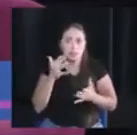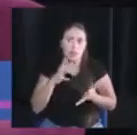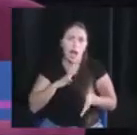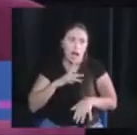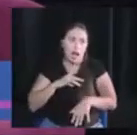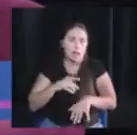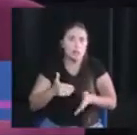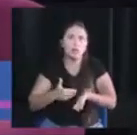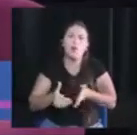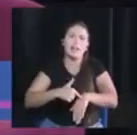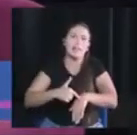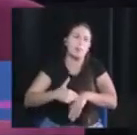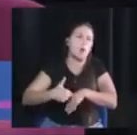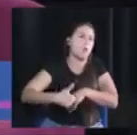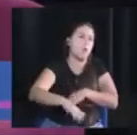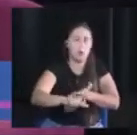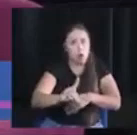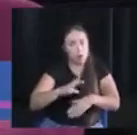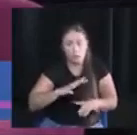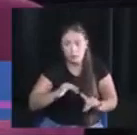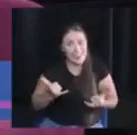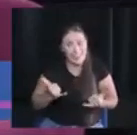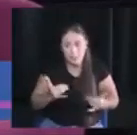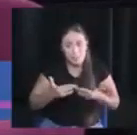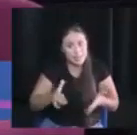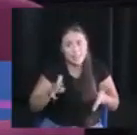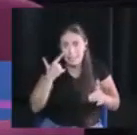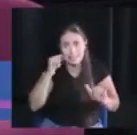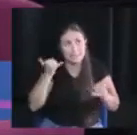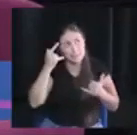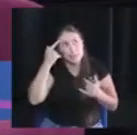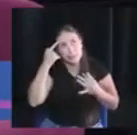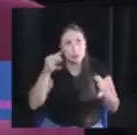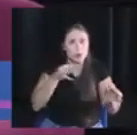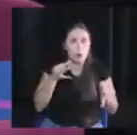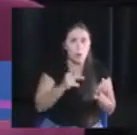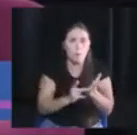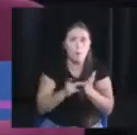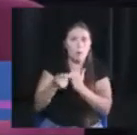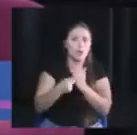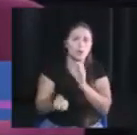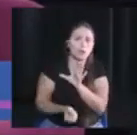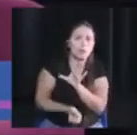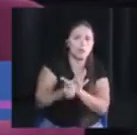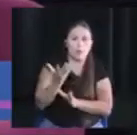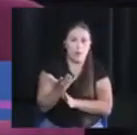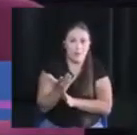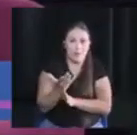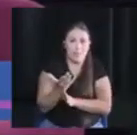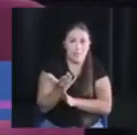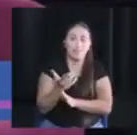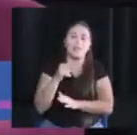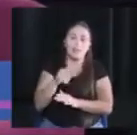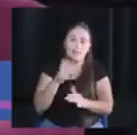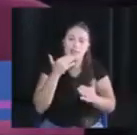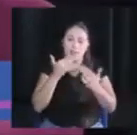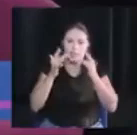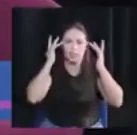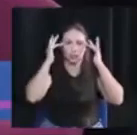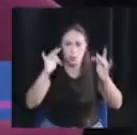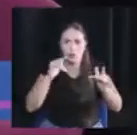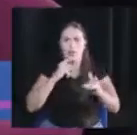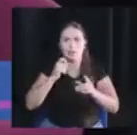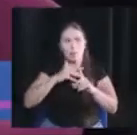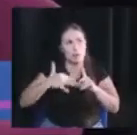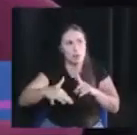el tiempo de aquí a la próxima elección, hay que pensar en un proyecto nuevo. Y ahí sí, hablar de educación, hablar de